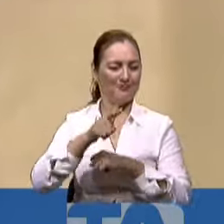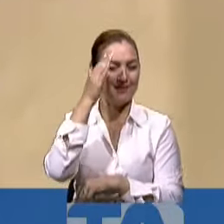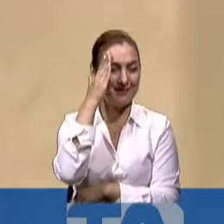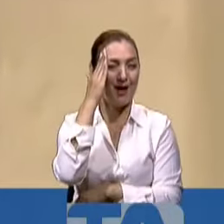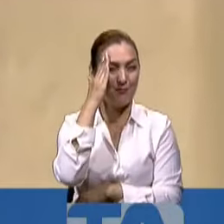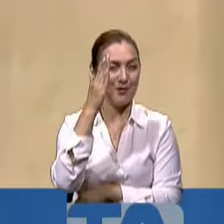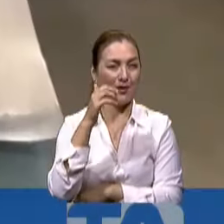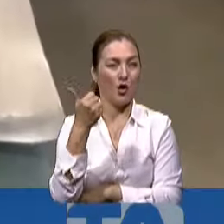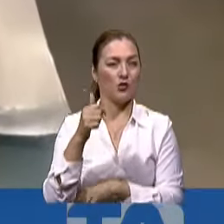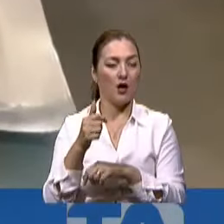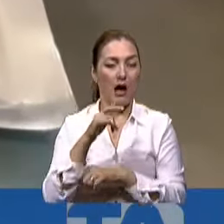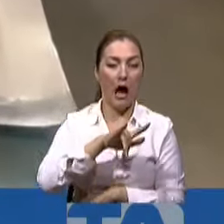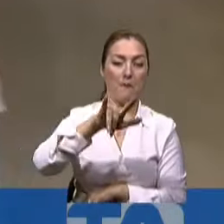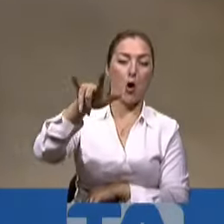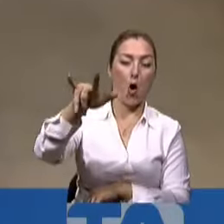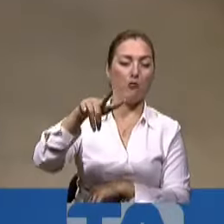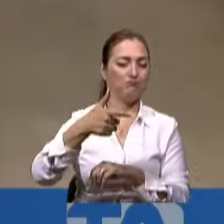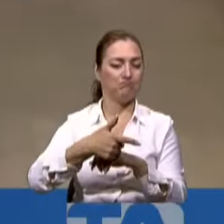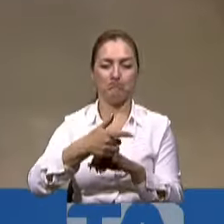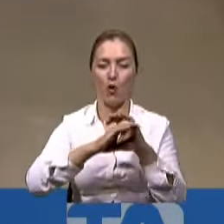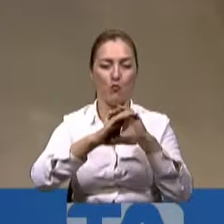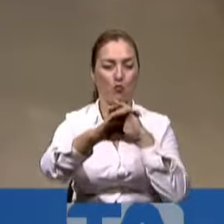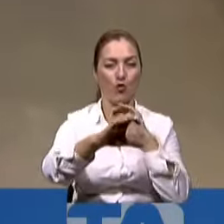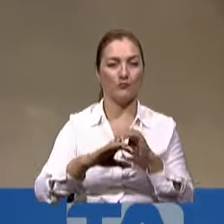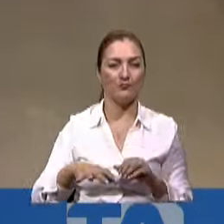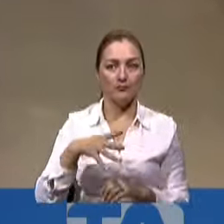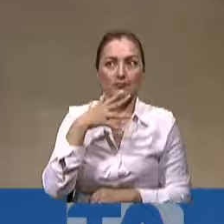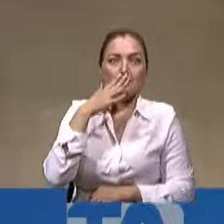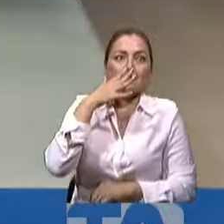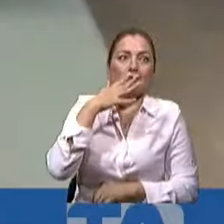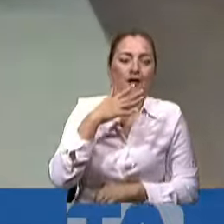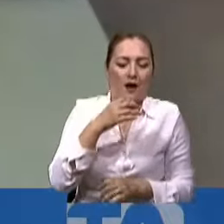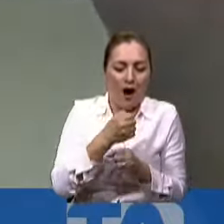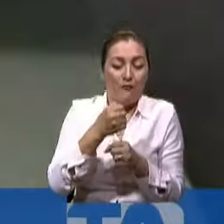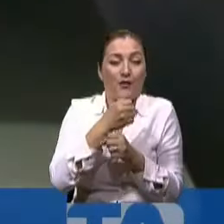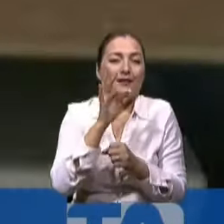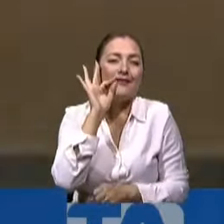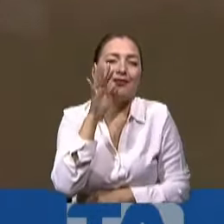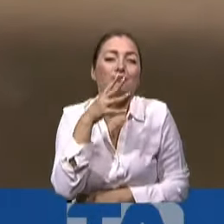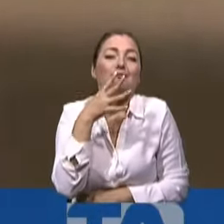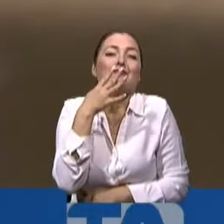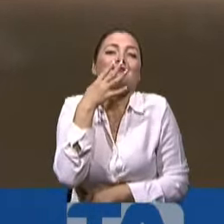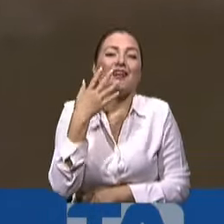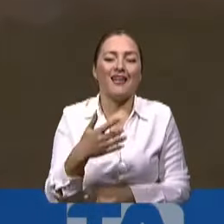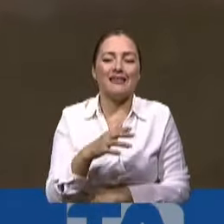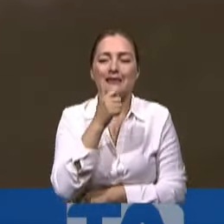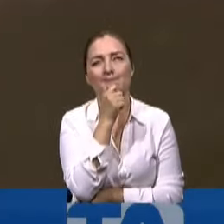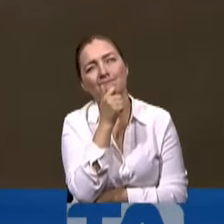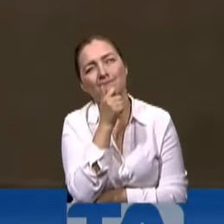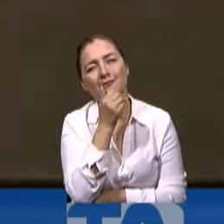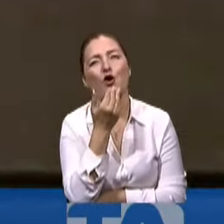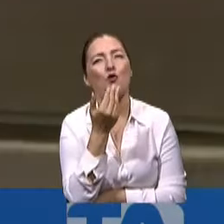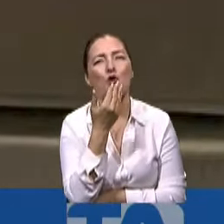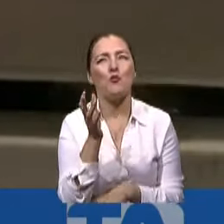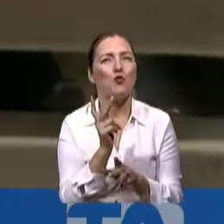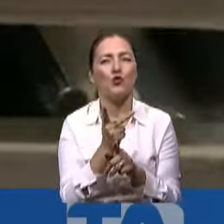la cooperativa o el avión sale, algún lojano, el avión va oliendo a comida, a café, a bocadillos y nosotros vimos una forma adecuada de